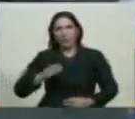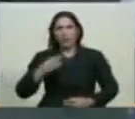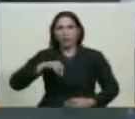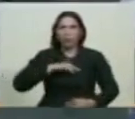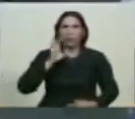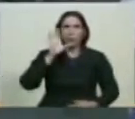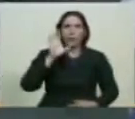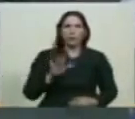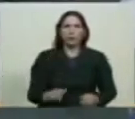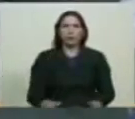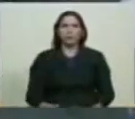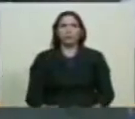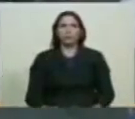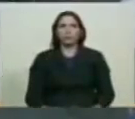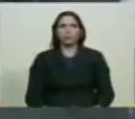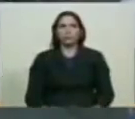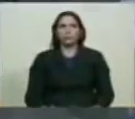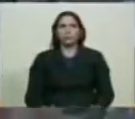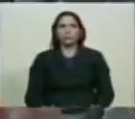patria.